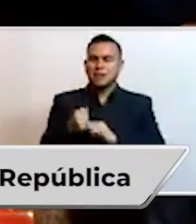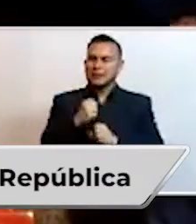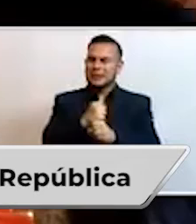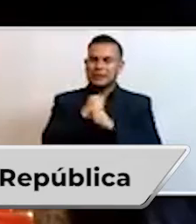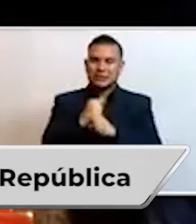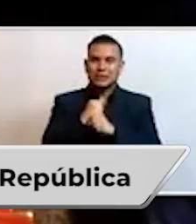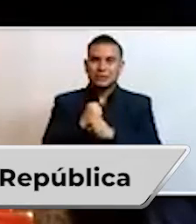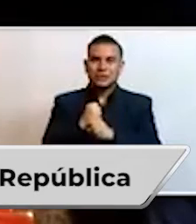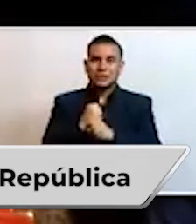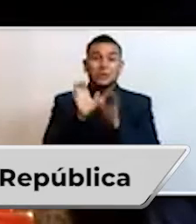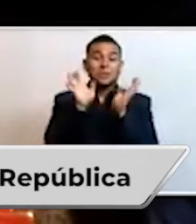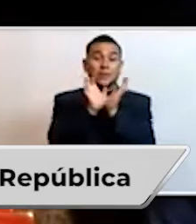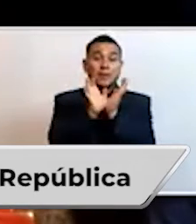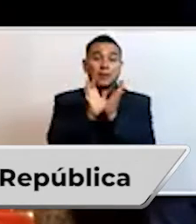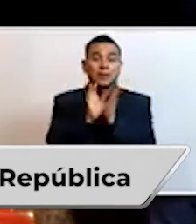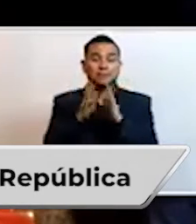Salvador.